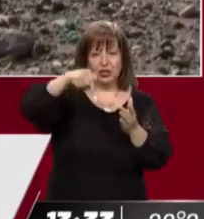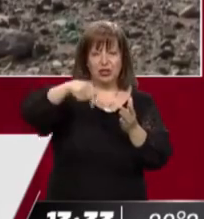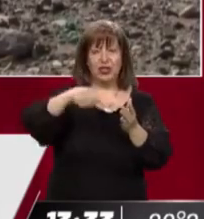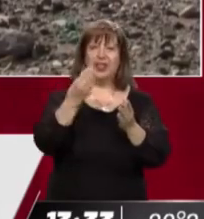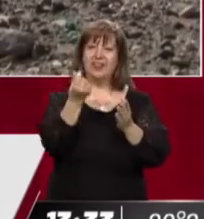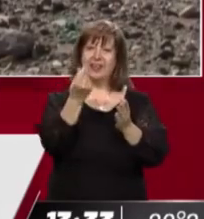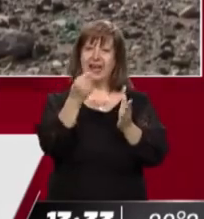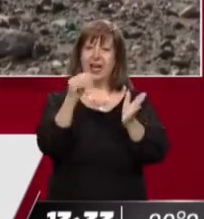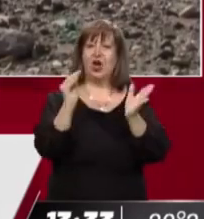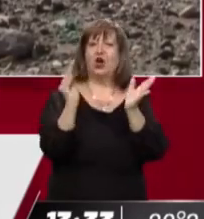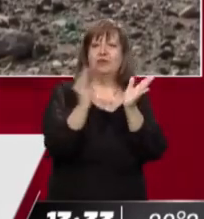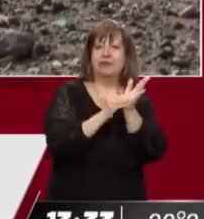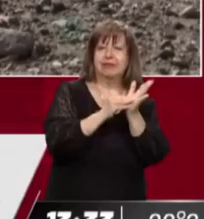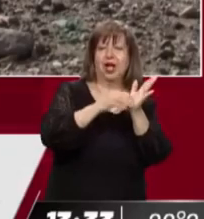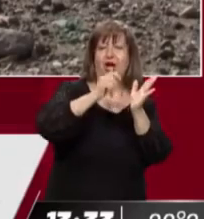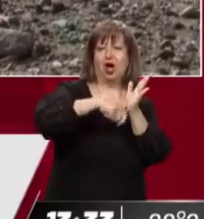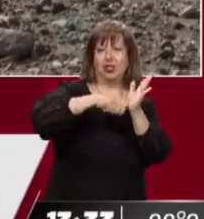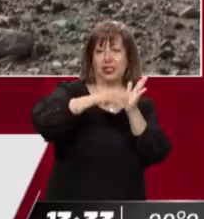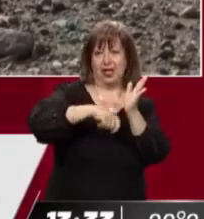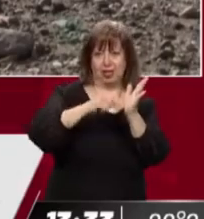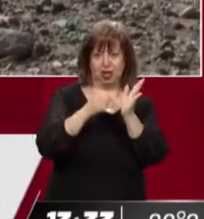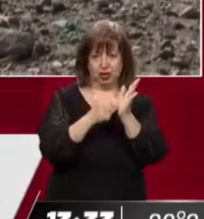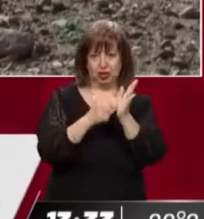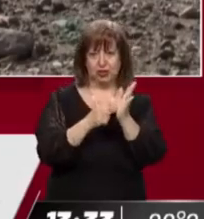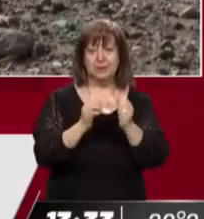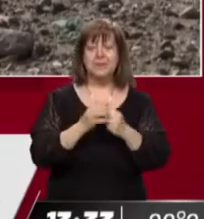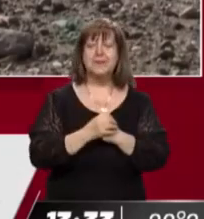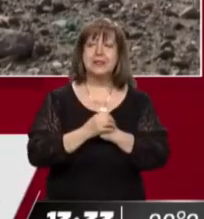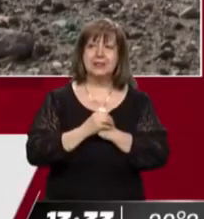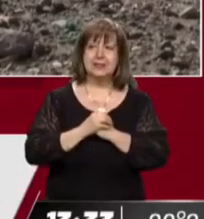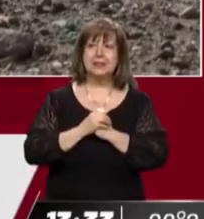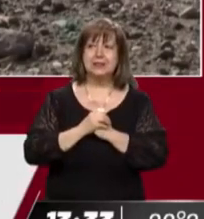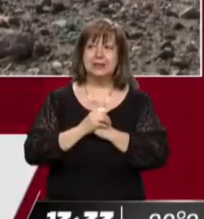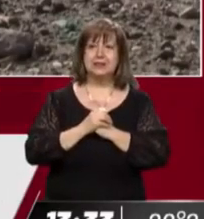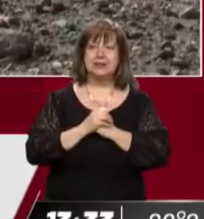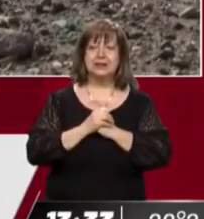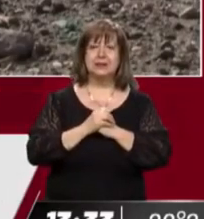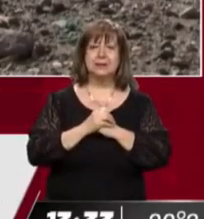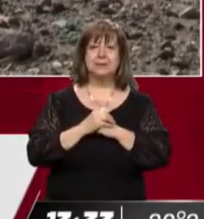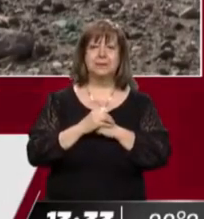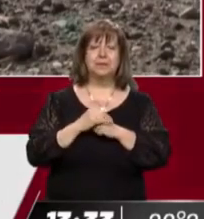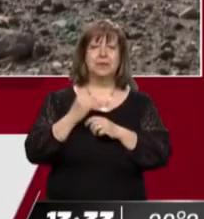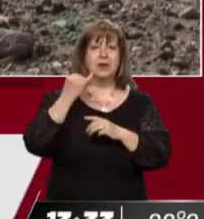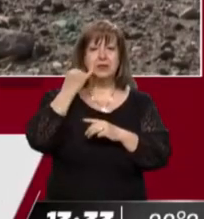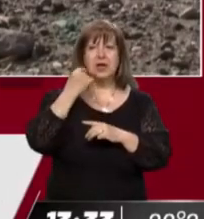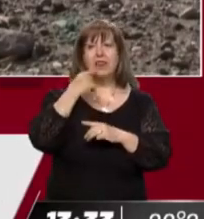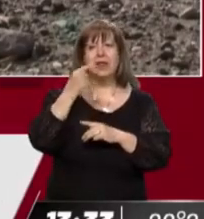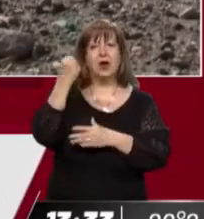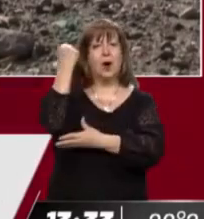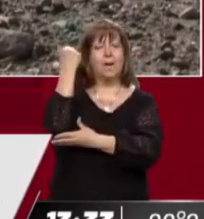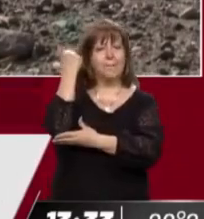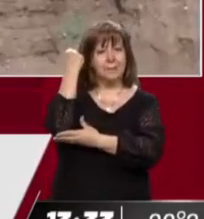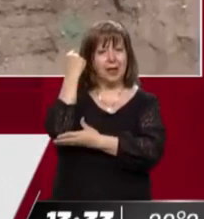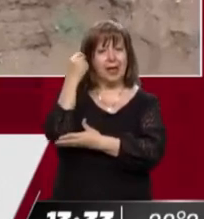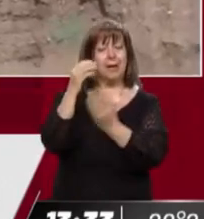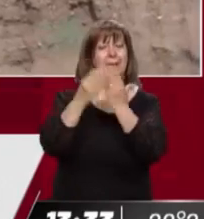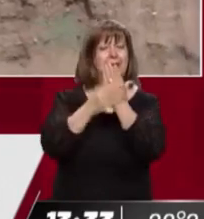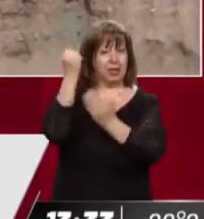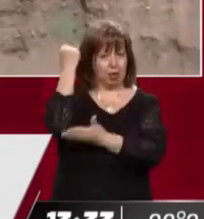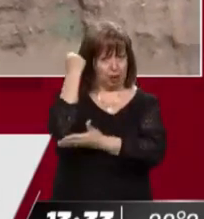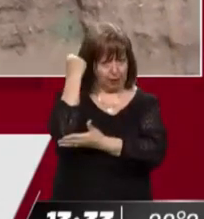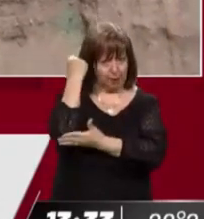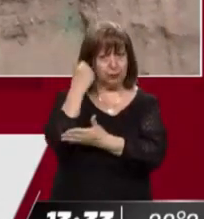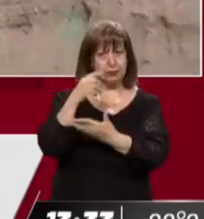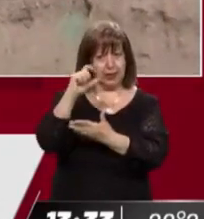partir de ahí seguirán su curso. La situación es mucho más compleja porque más allá de que digamos que Caputo ayer dice, bueno, lo nuevo en obra pública